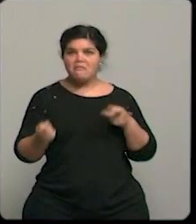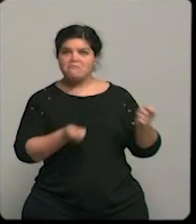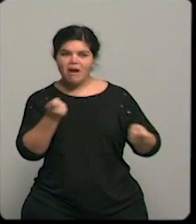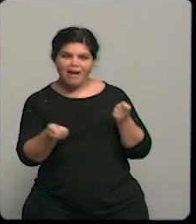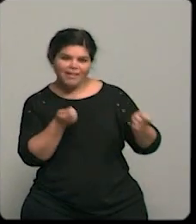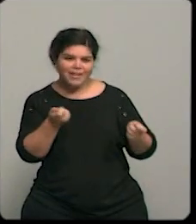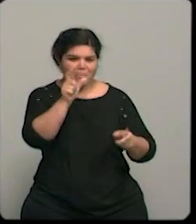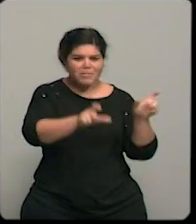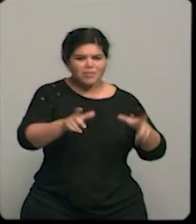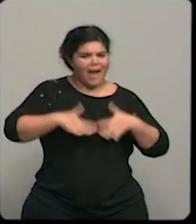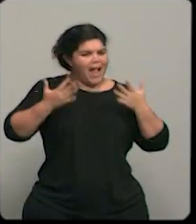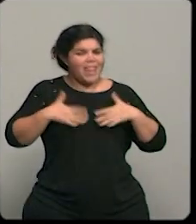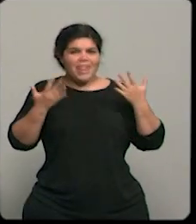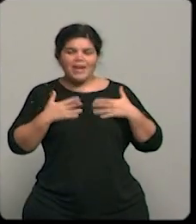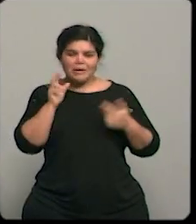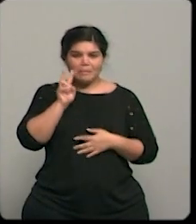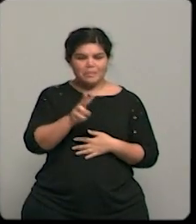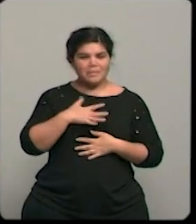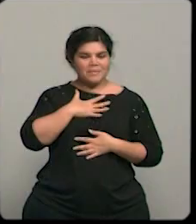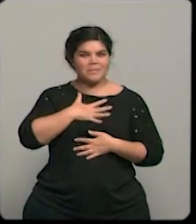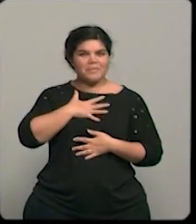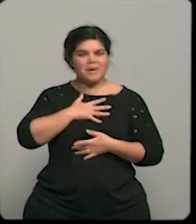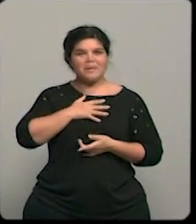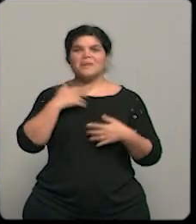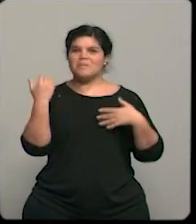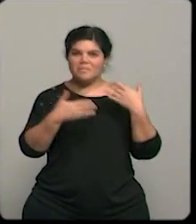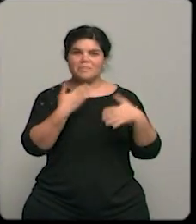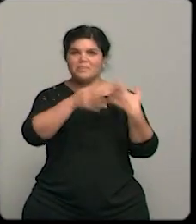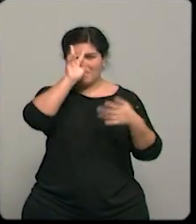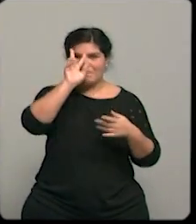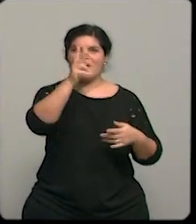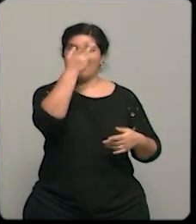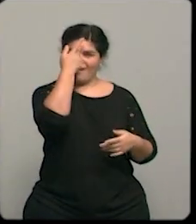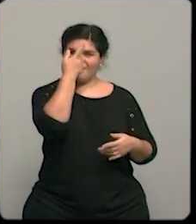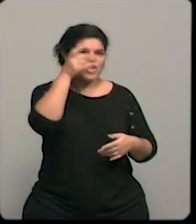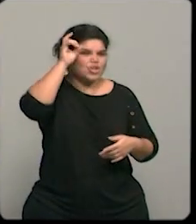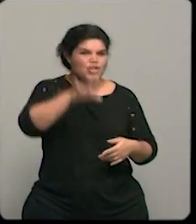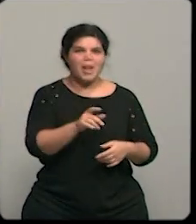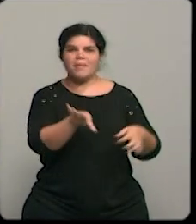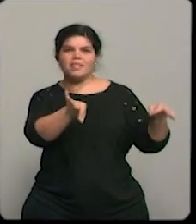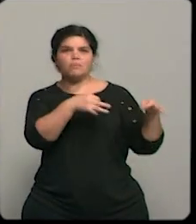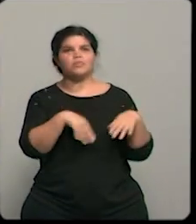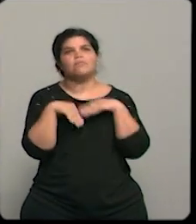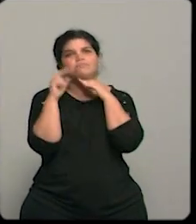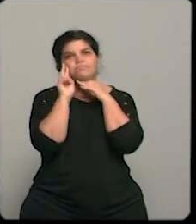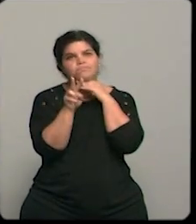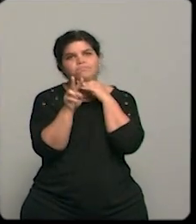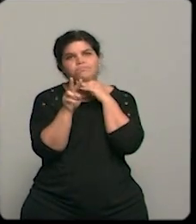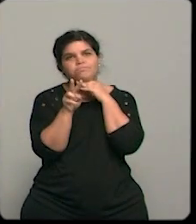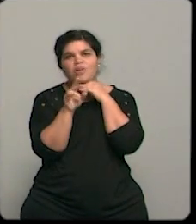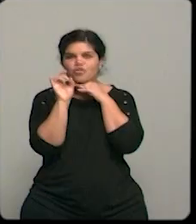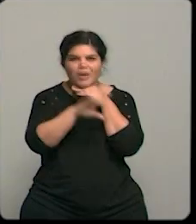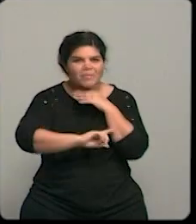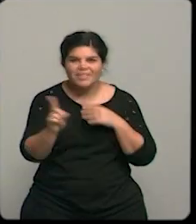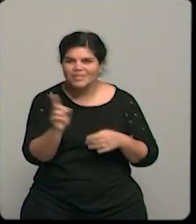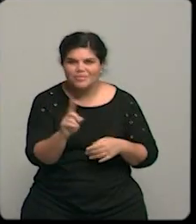vez, también es otro de los cambios de paradigma que se vienen dando, ¿no? Entender que le está llegando de una manera directa, la gente sintió la emoción y se